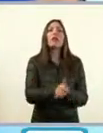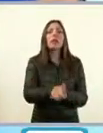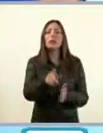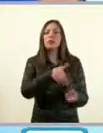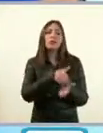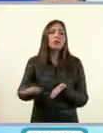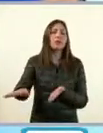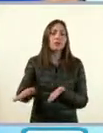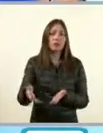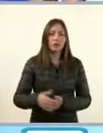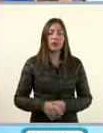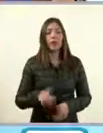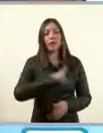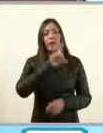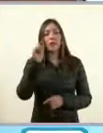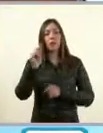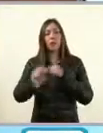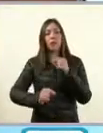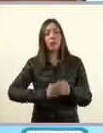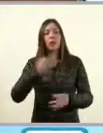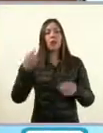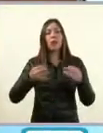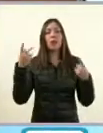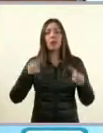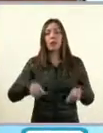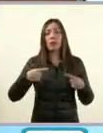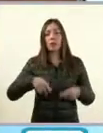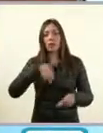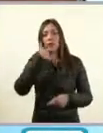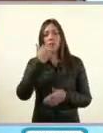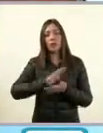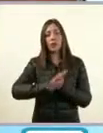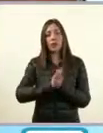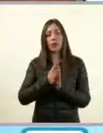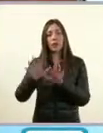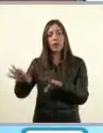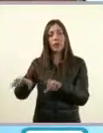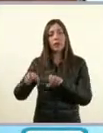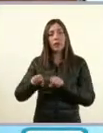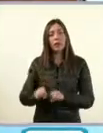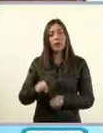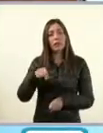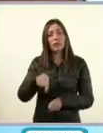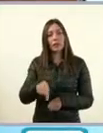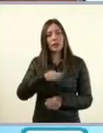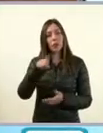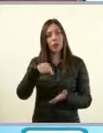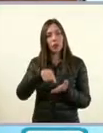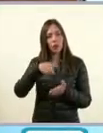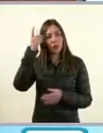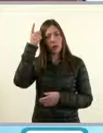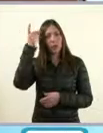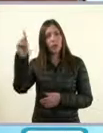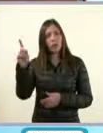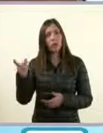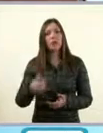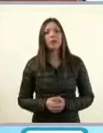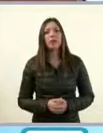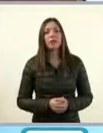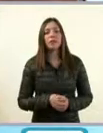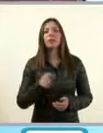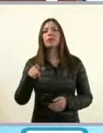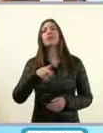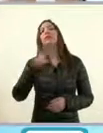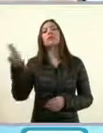elementos, a través de un juicio, la persona que quiere convertirse en propietario de ese inmueble en particular, lo que hace es,